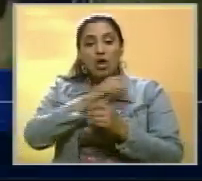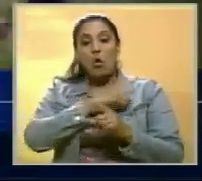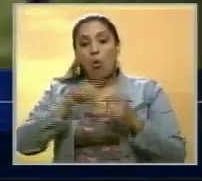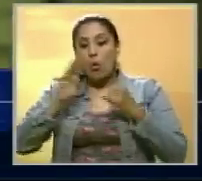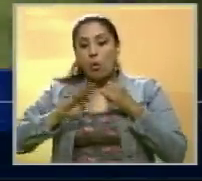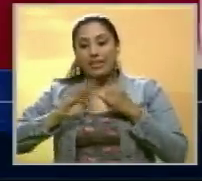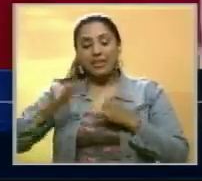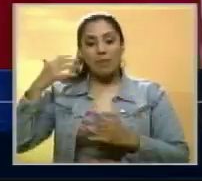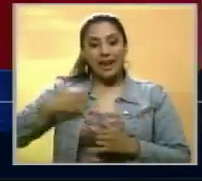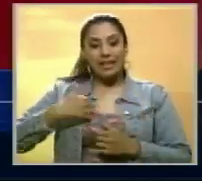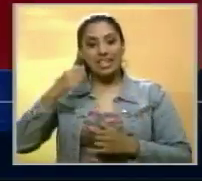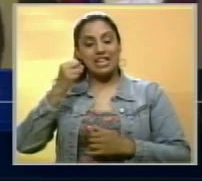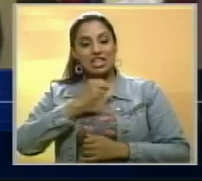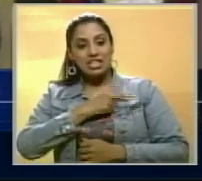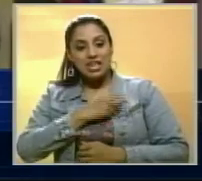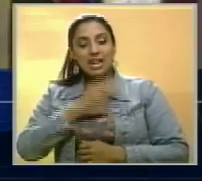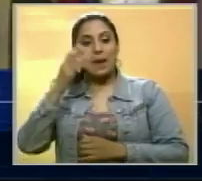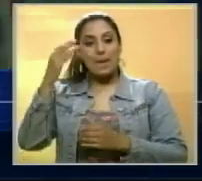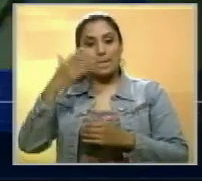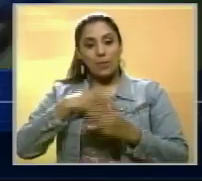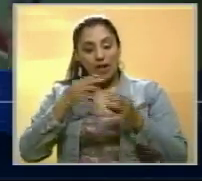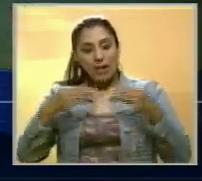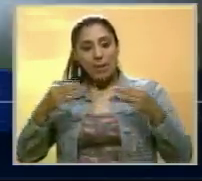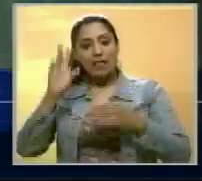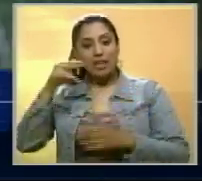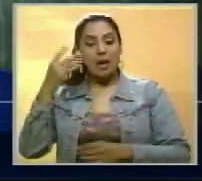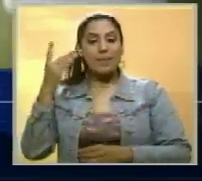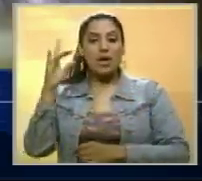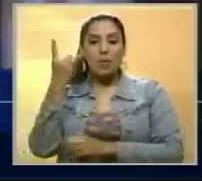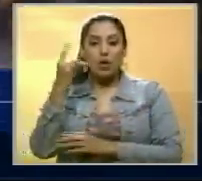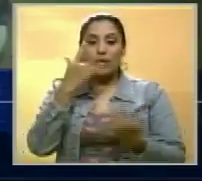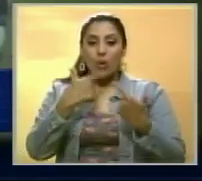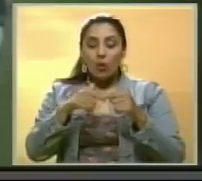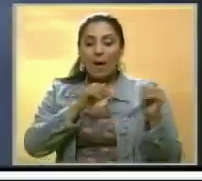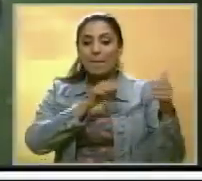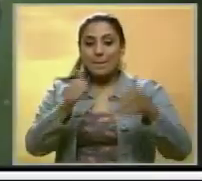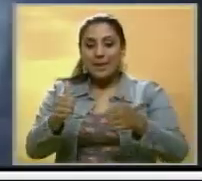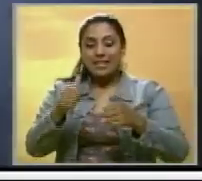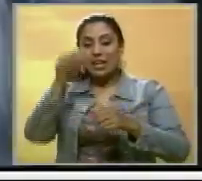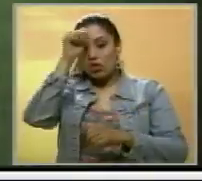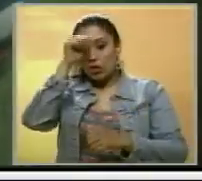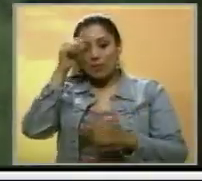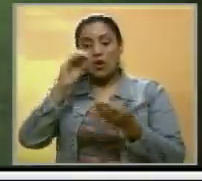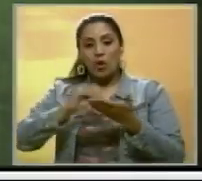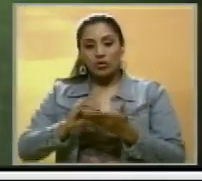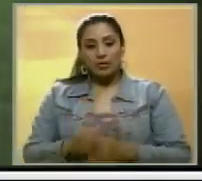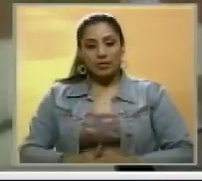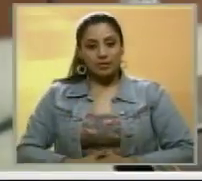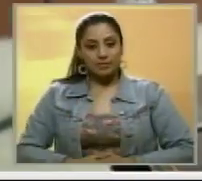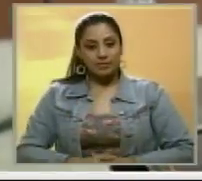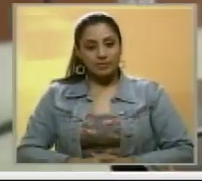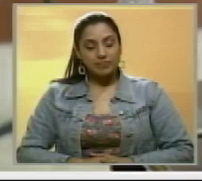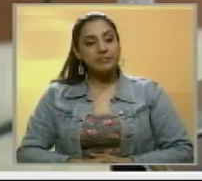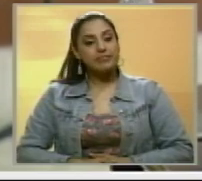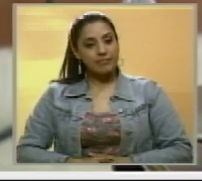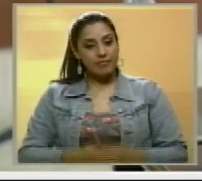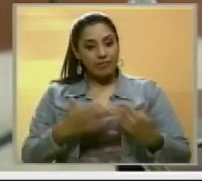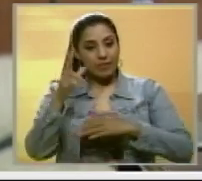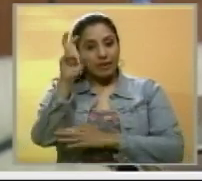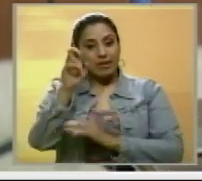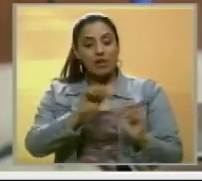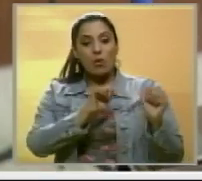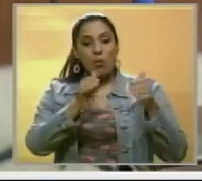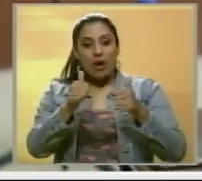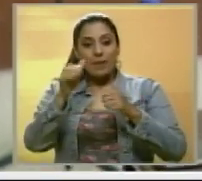último, Argentina, Chile, Panamá y Bolivia quedaron en el grupo D. Venezuela debuta el próximo domingo ante Jamaica. Y este viernes se realizó